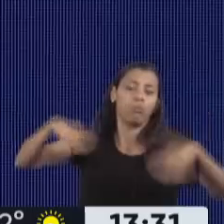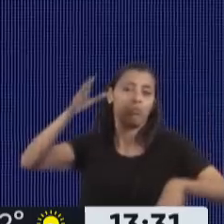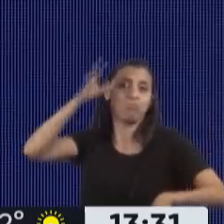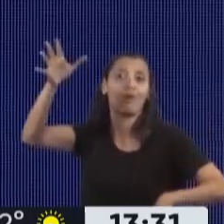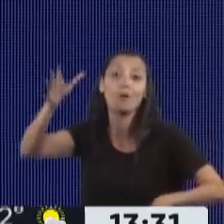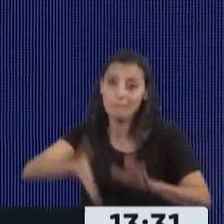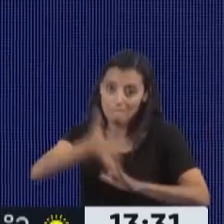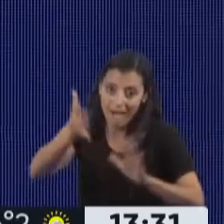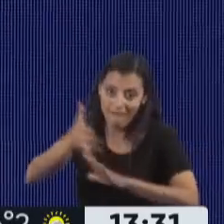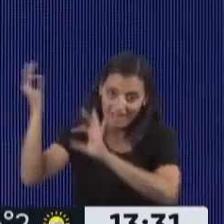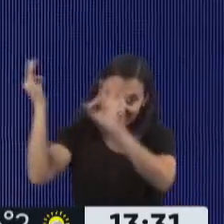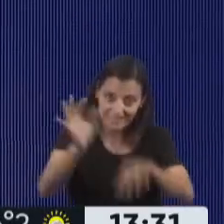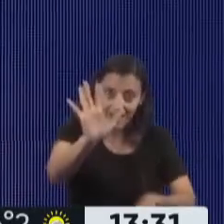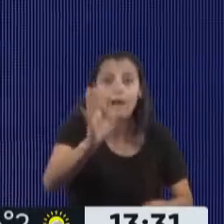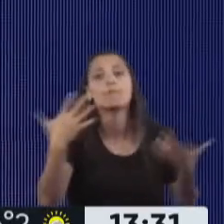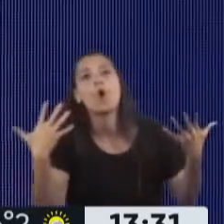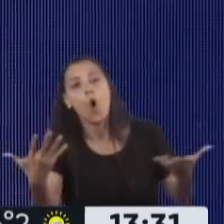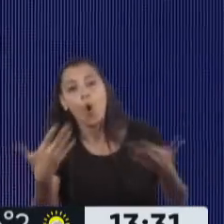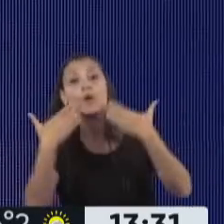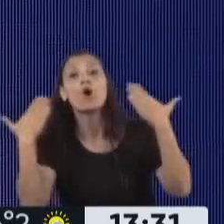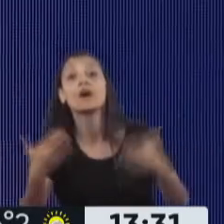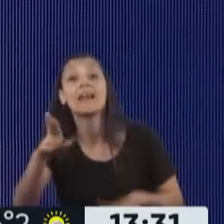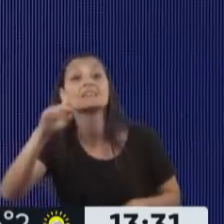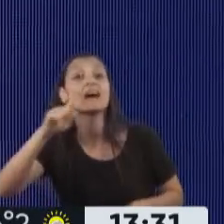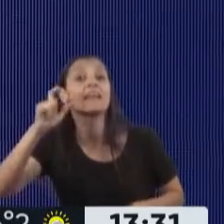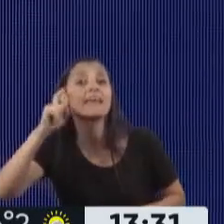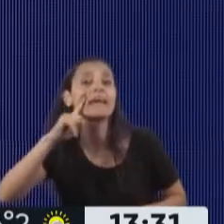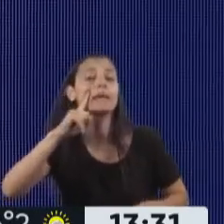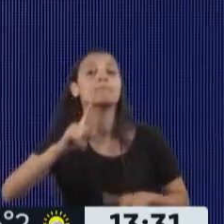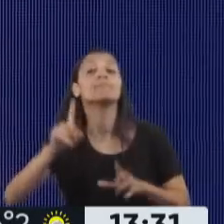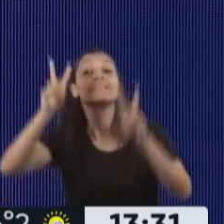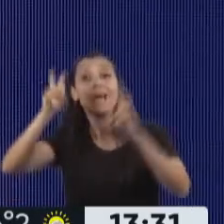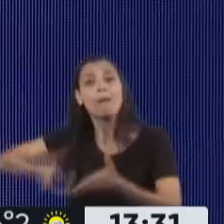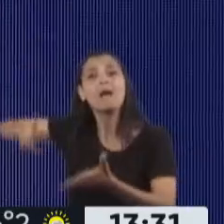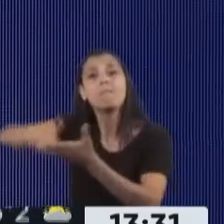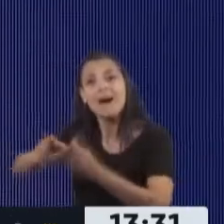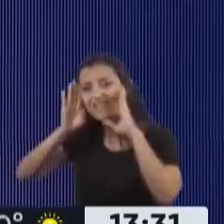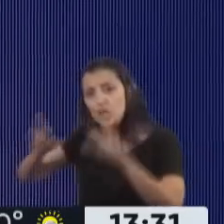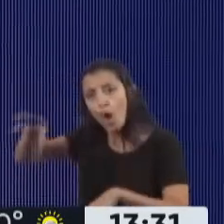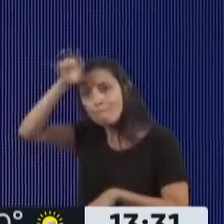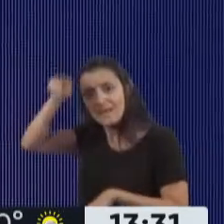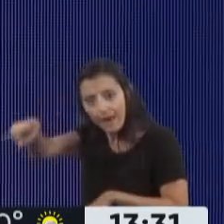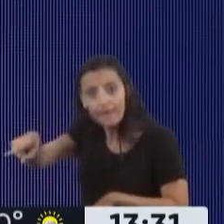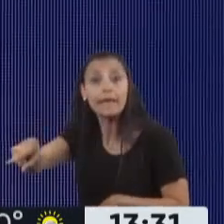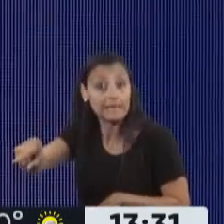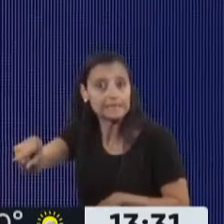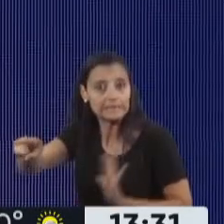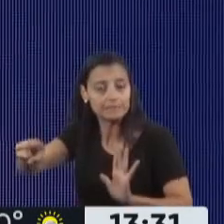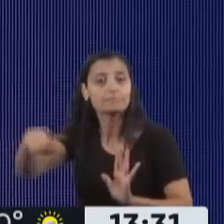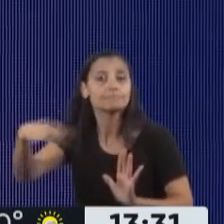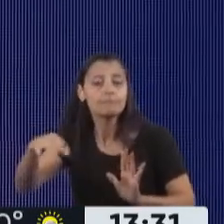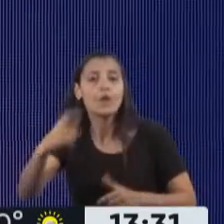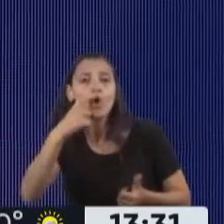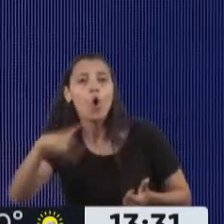que con la presencia del RIGI, las inversiones en minería, digamos que las más emblemáticas serían cobre y